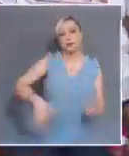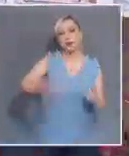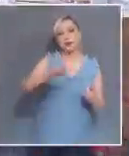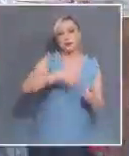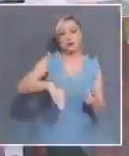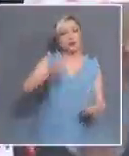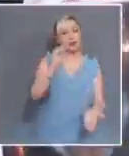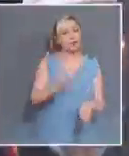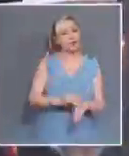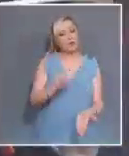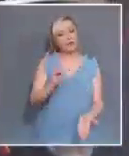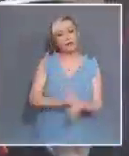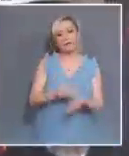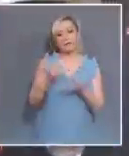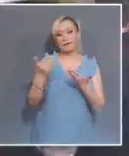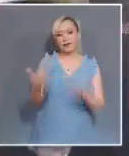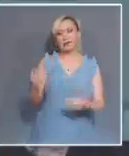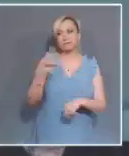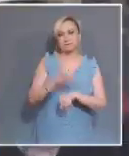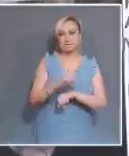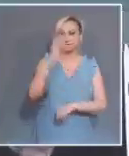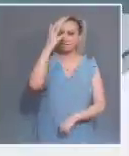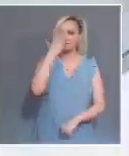de la Federación, Laura Murillo.